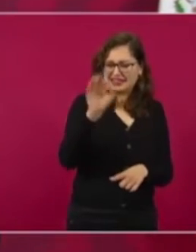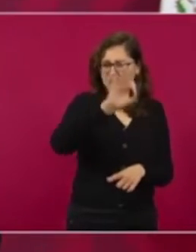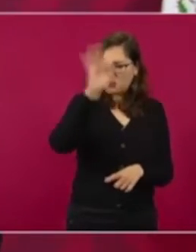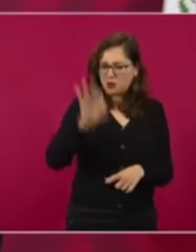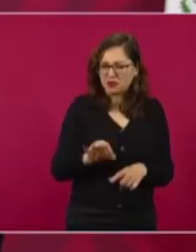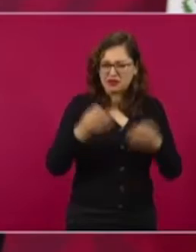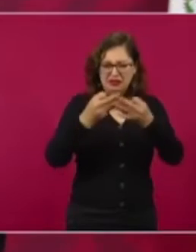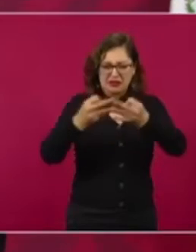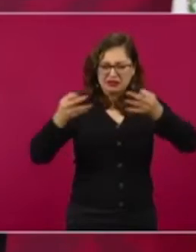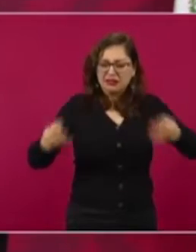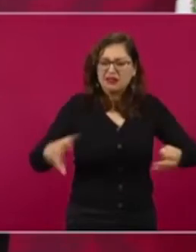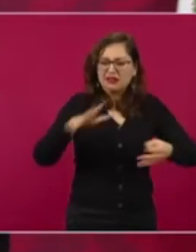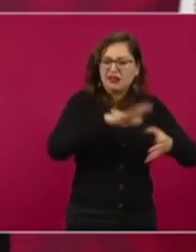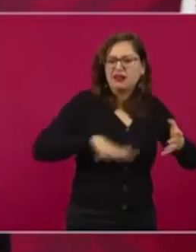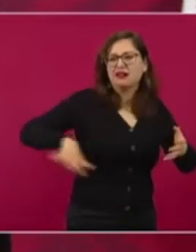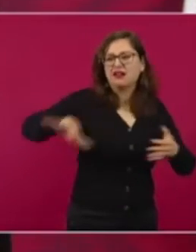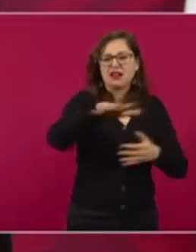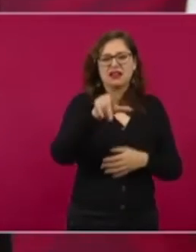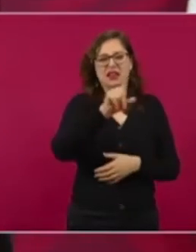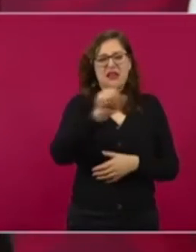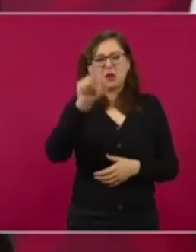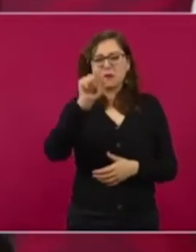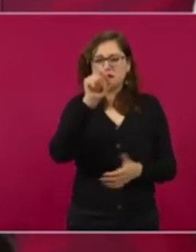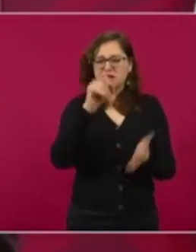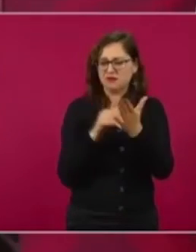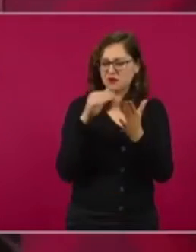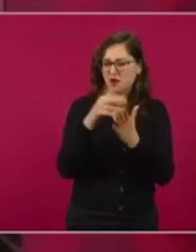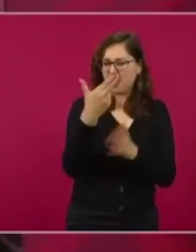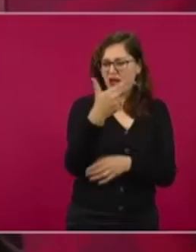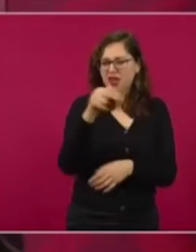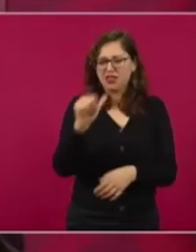120 millones de hectáreas del territorio nacional?